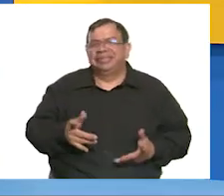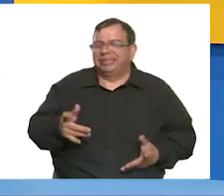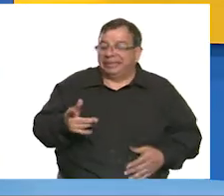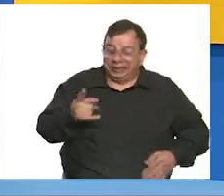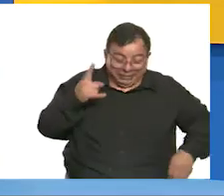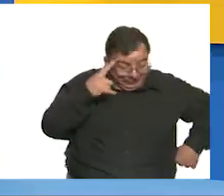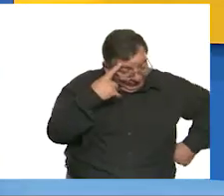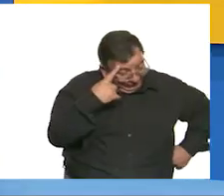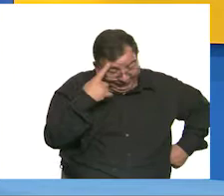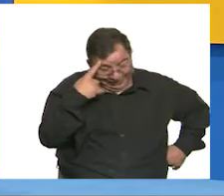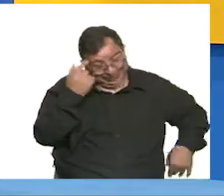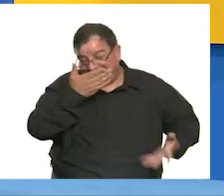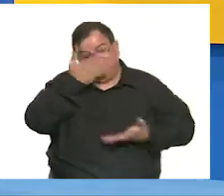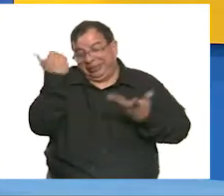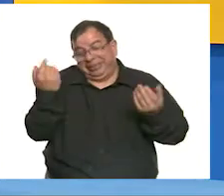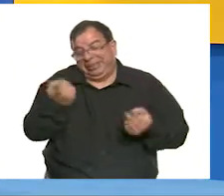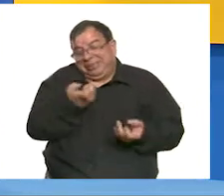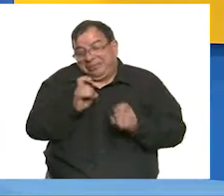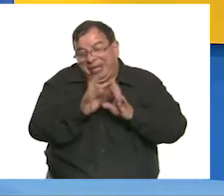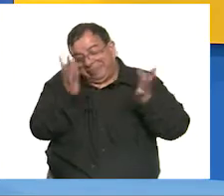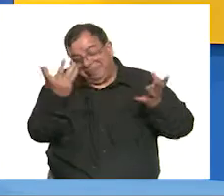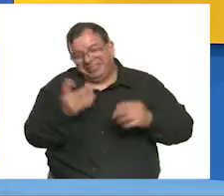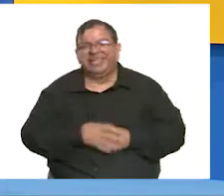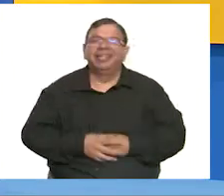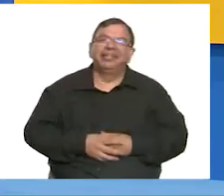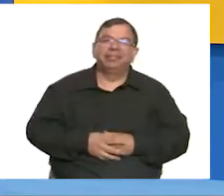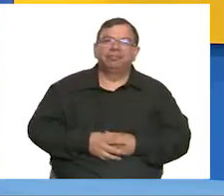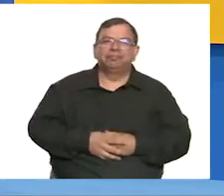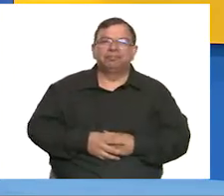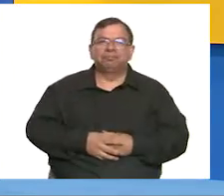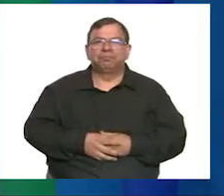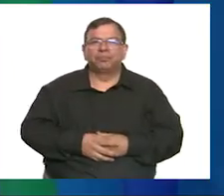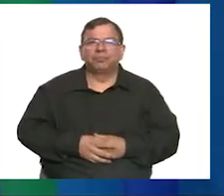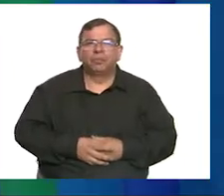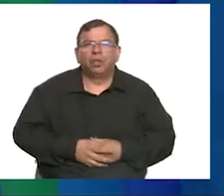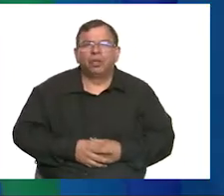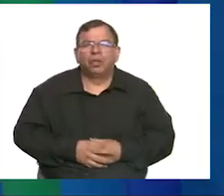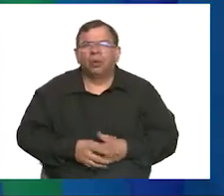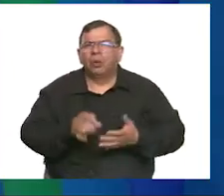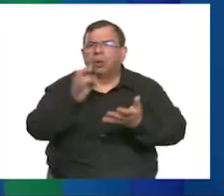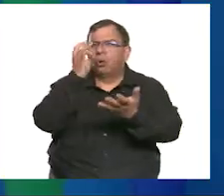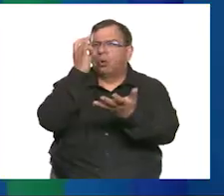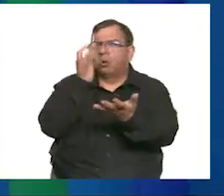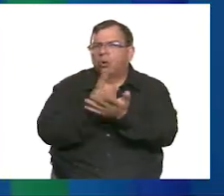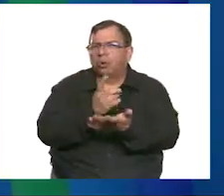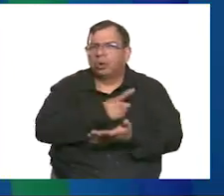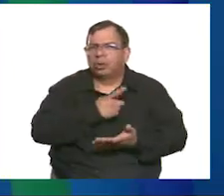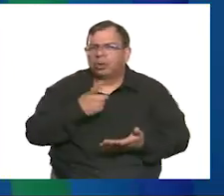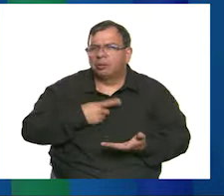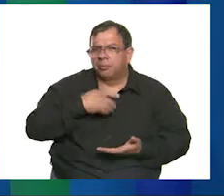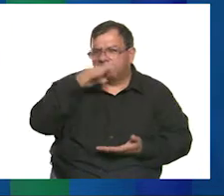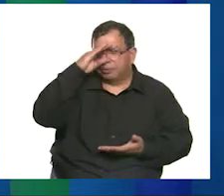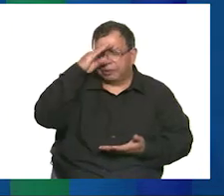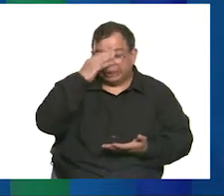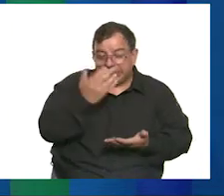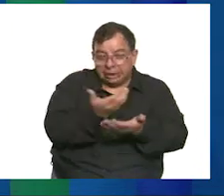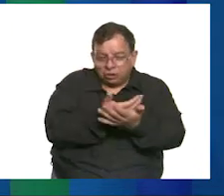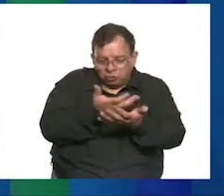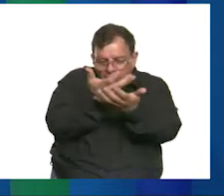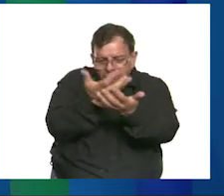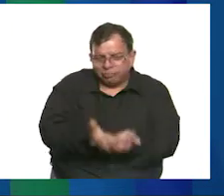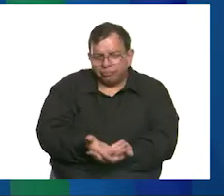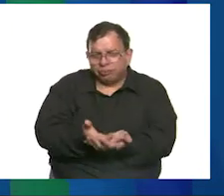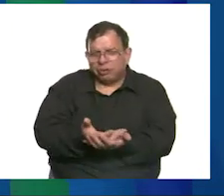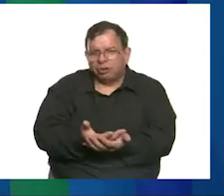La verdad no sé si eso vaya a suceder, maestra, pero bueno. Ok, solo hay que considerar que desde que la sopa se sirvió más o